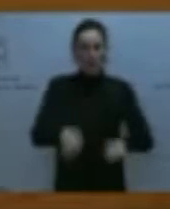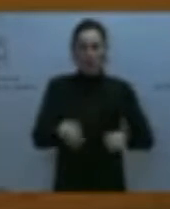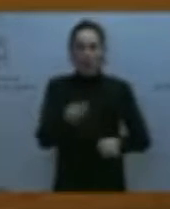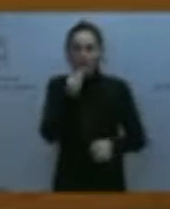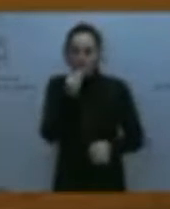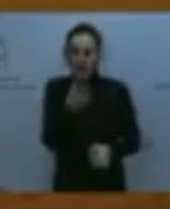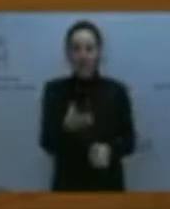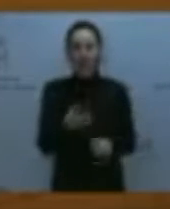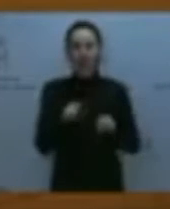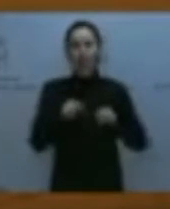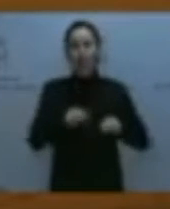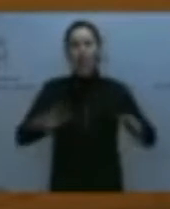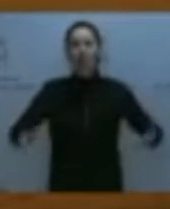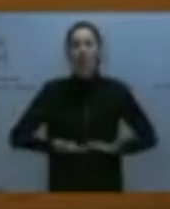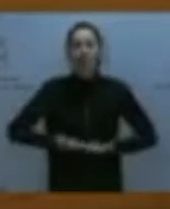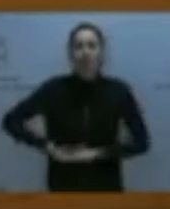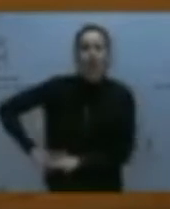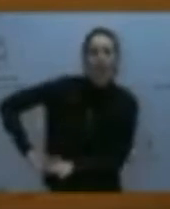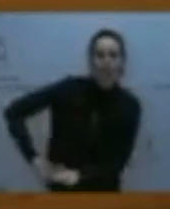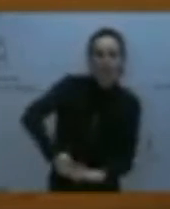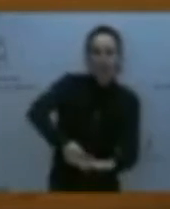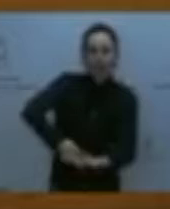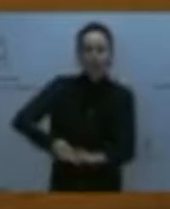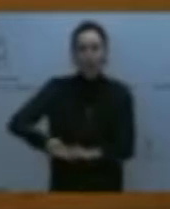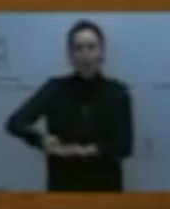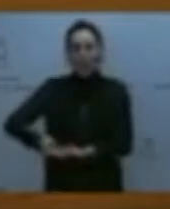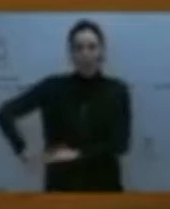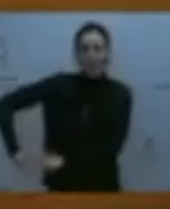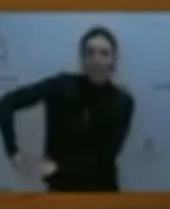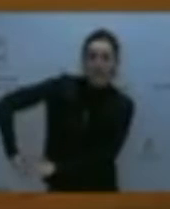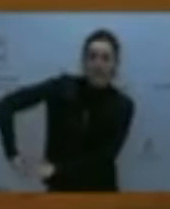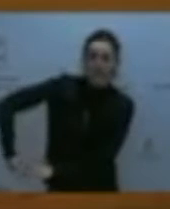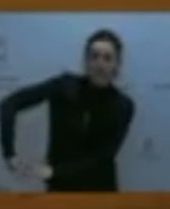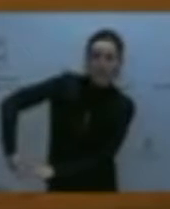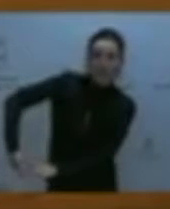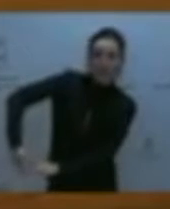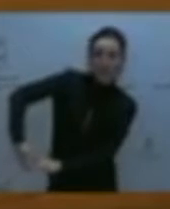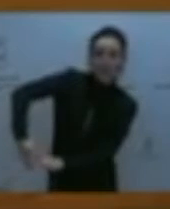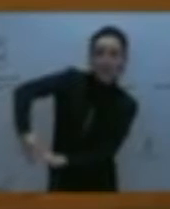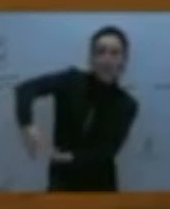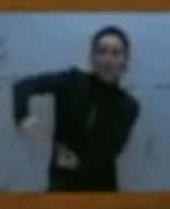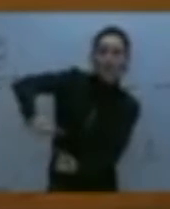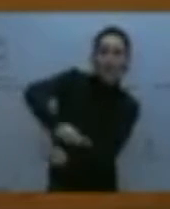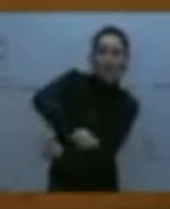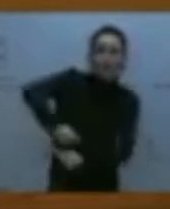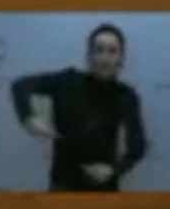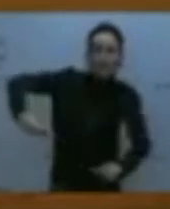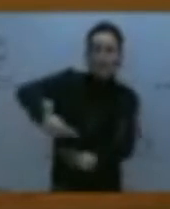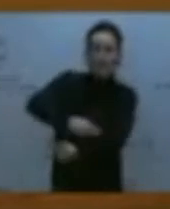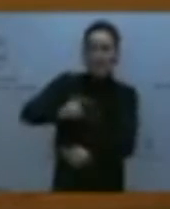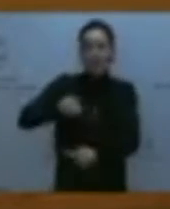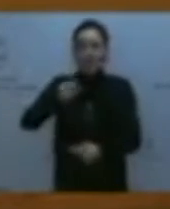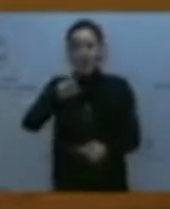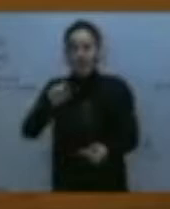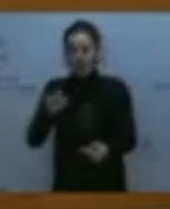las redes que capturan de forma incidental sarda, que permite el desembarco y